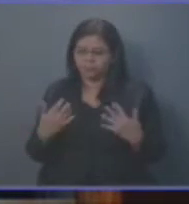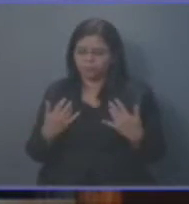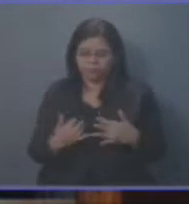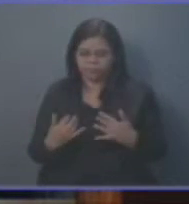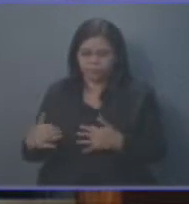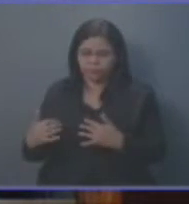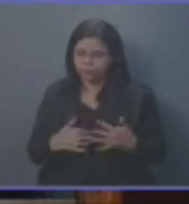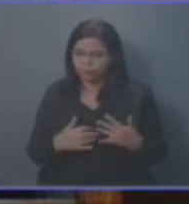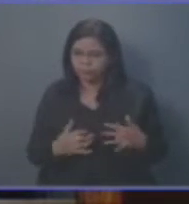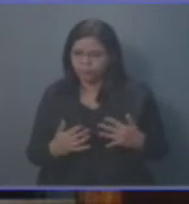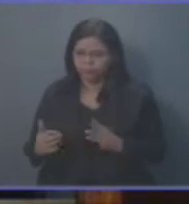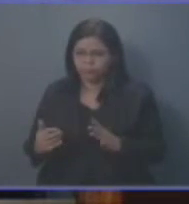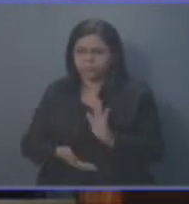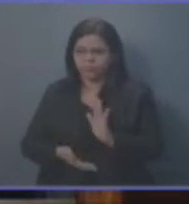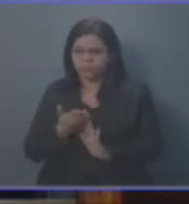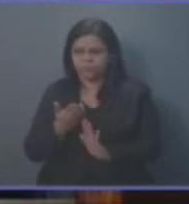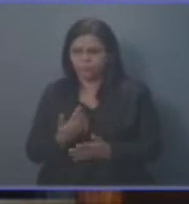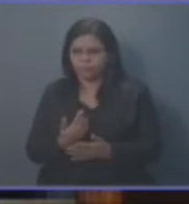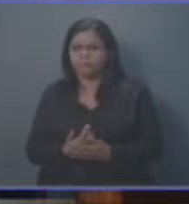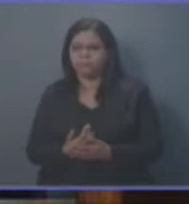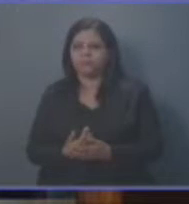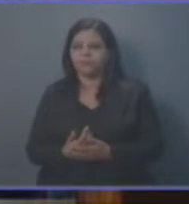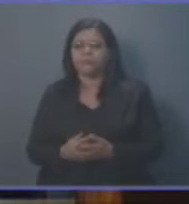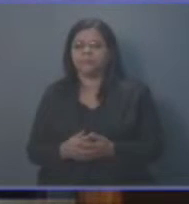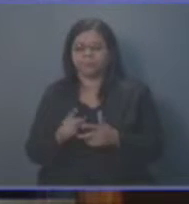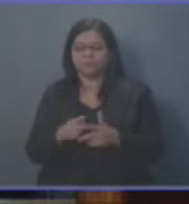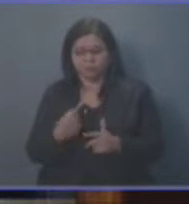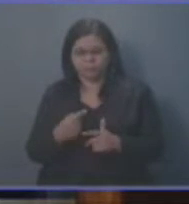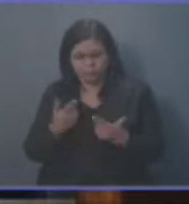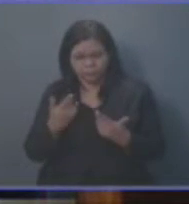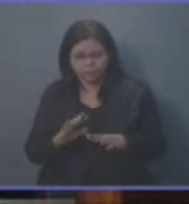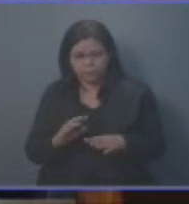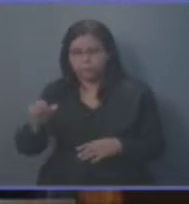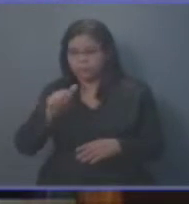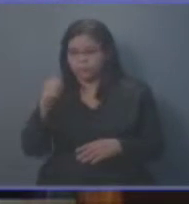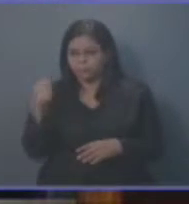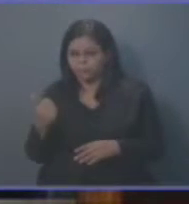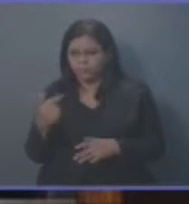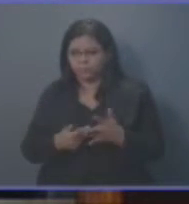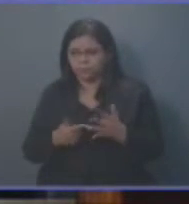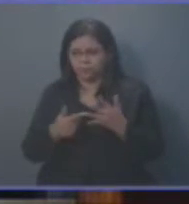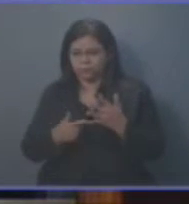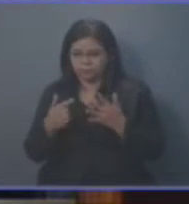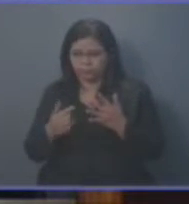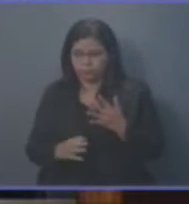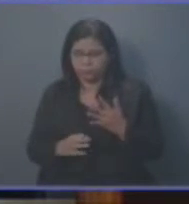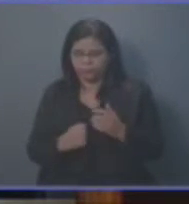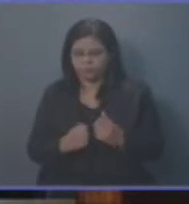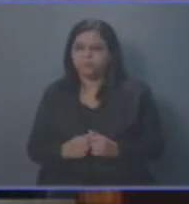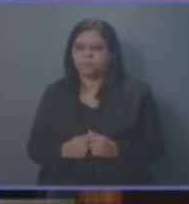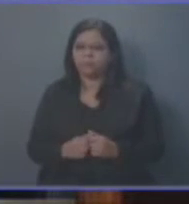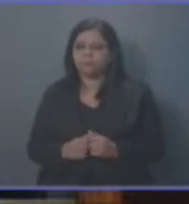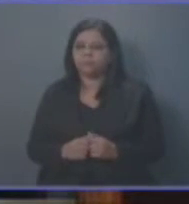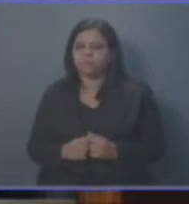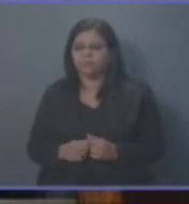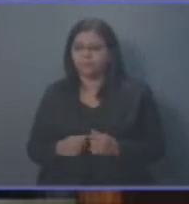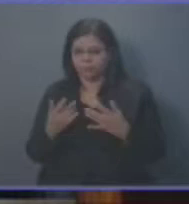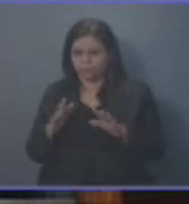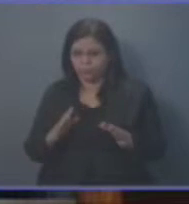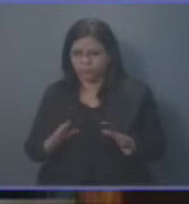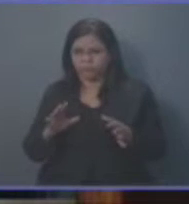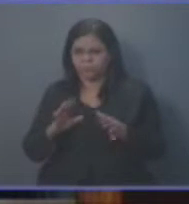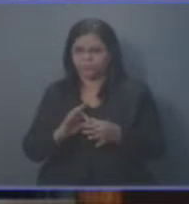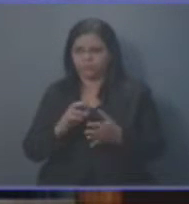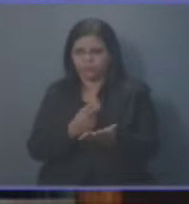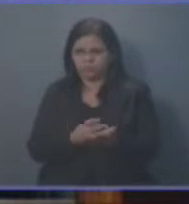Centroamericanos para Santa Tecla en el año 2021. Y la siguiente, la ley de creación del fideicomiso para la organización y ejecución